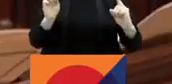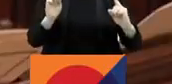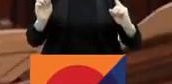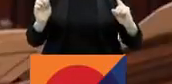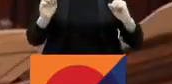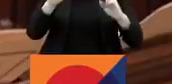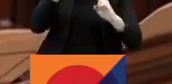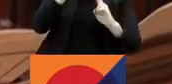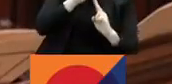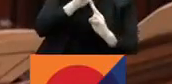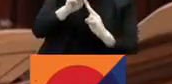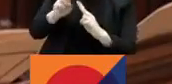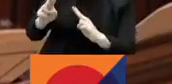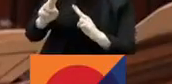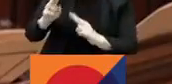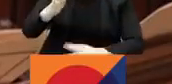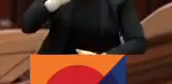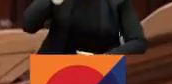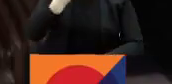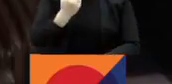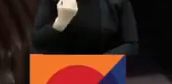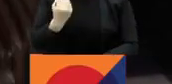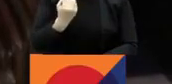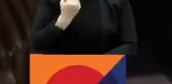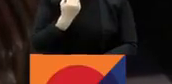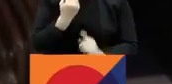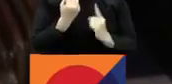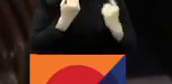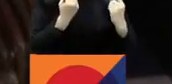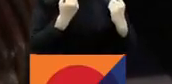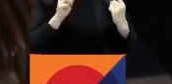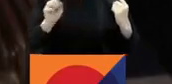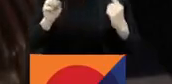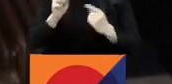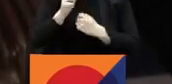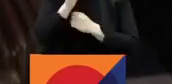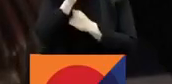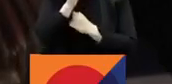les facilitara a los Windsor estar juntos pero distantes.